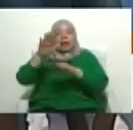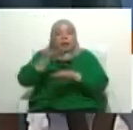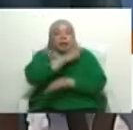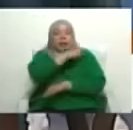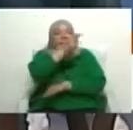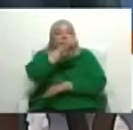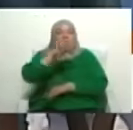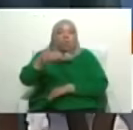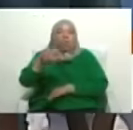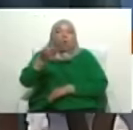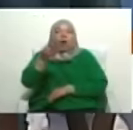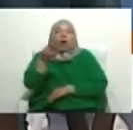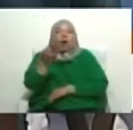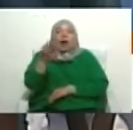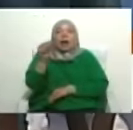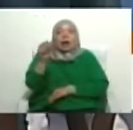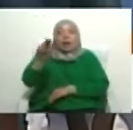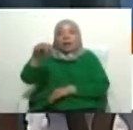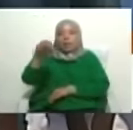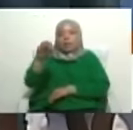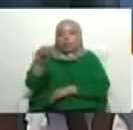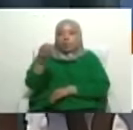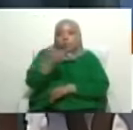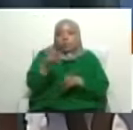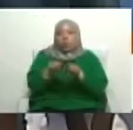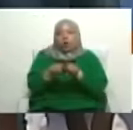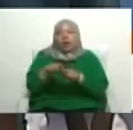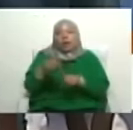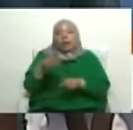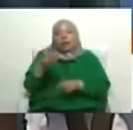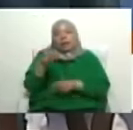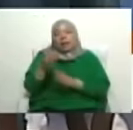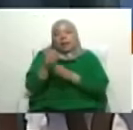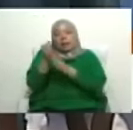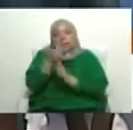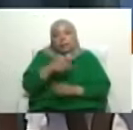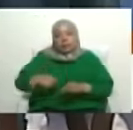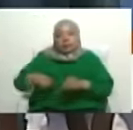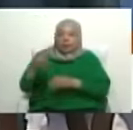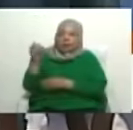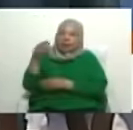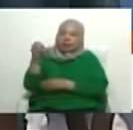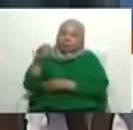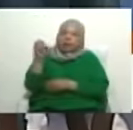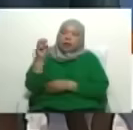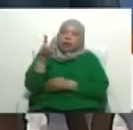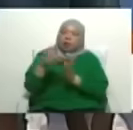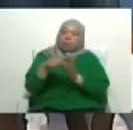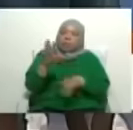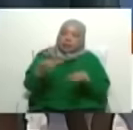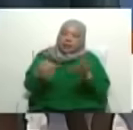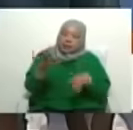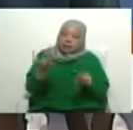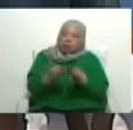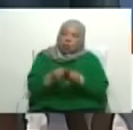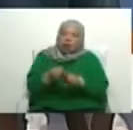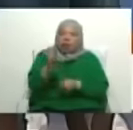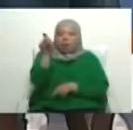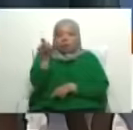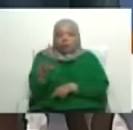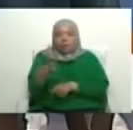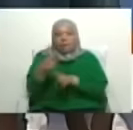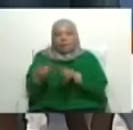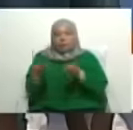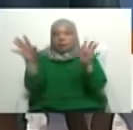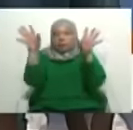Ledezma, un corrupto, un ladrón, que incluso está siendo investigado por las autoridades españolas por corrupción de él y de sus familiares.